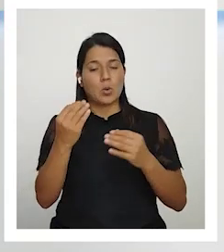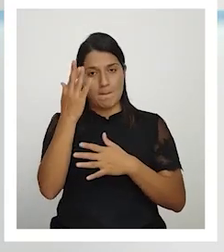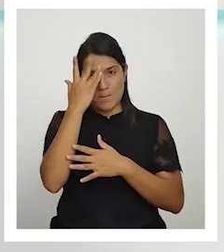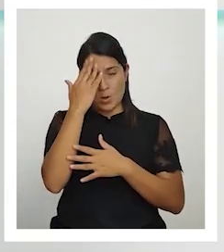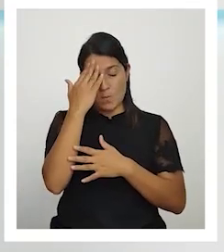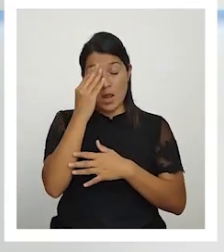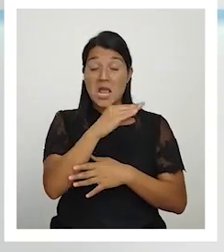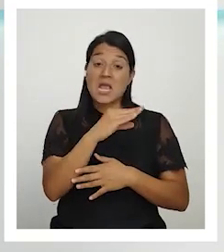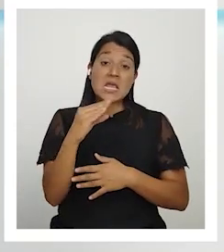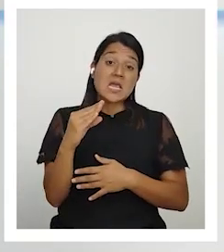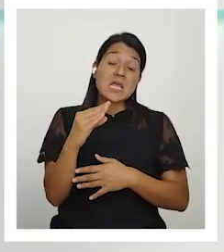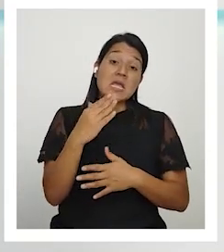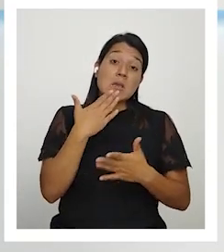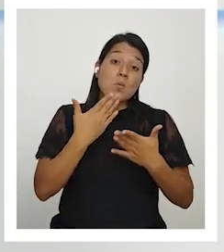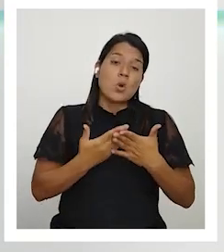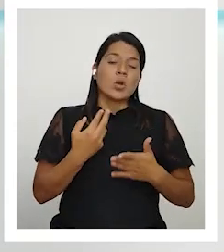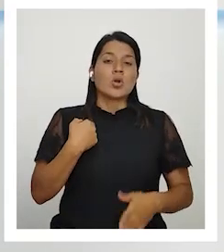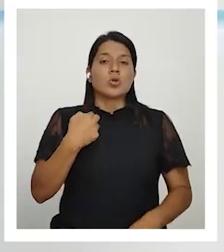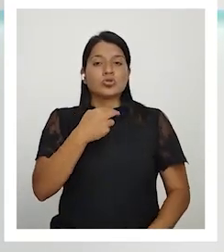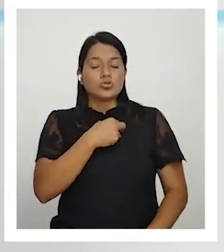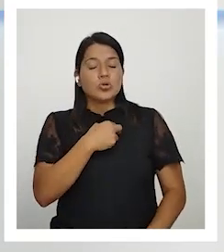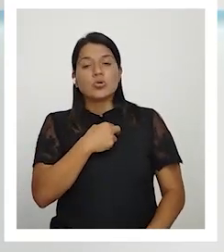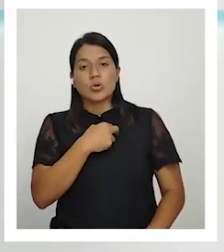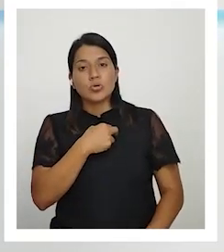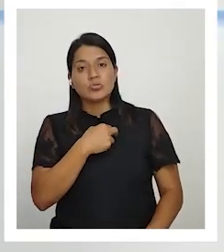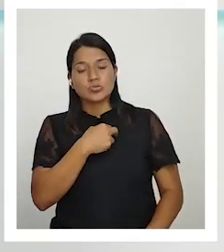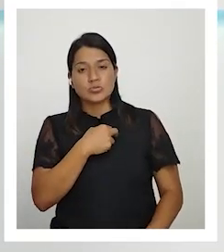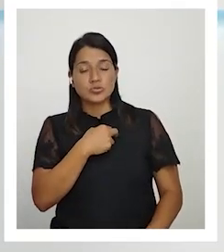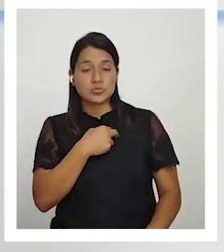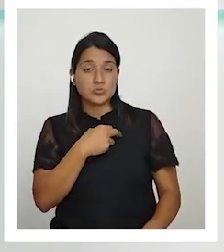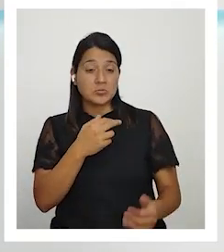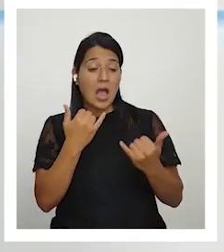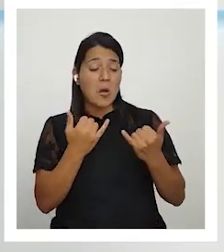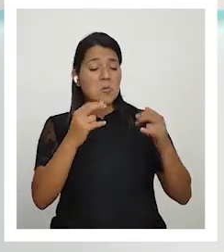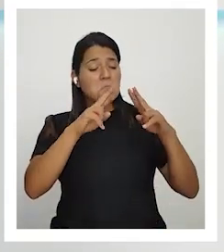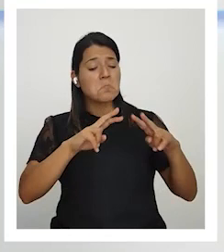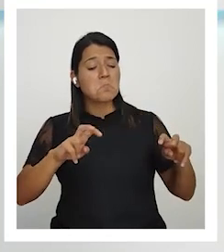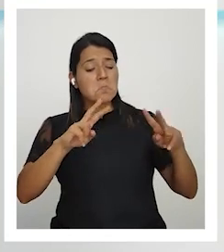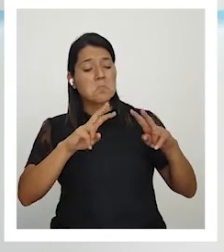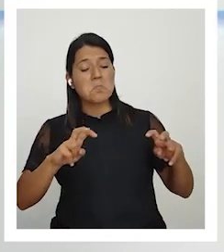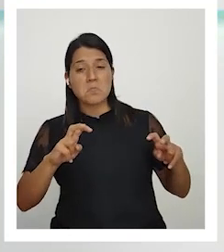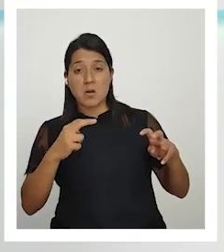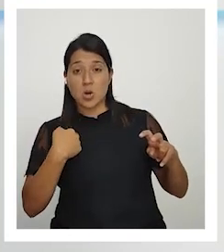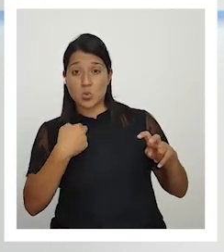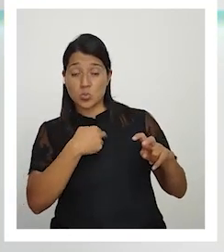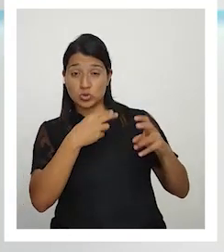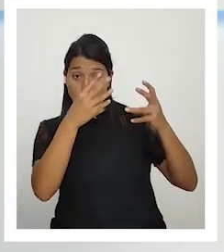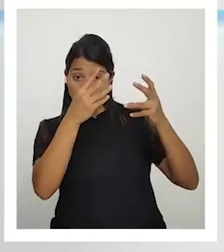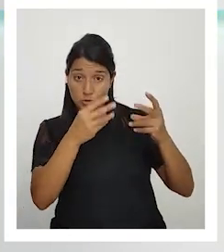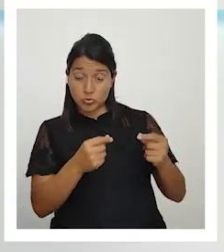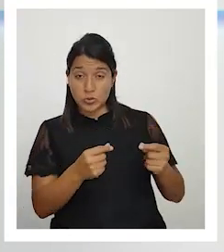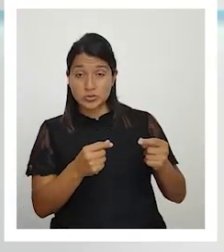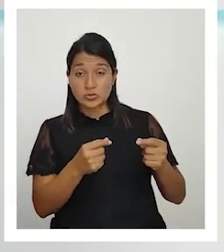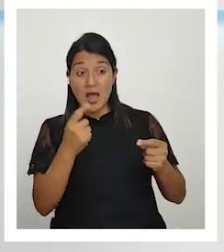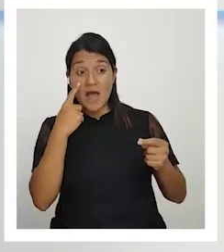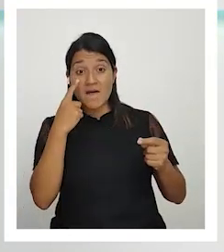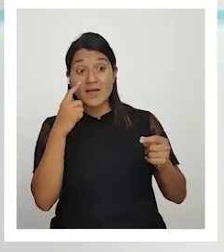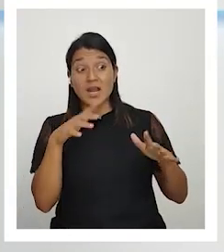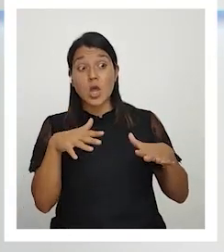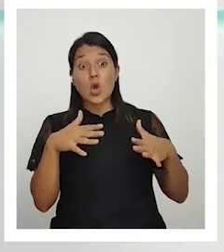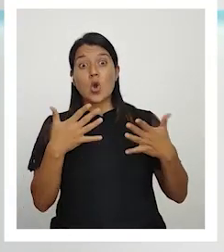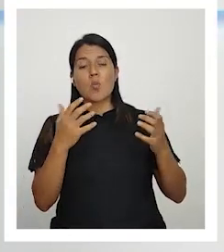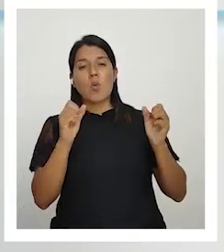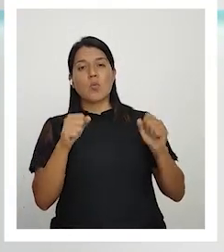otro, bueno, es que nosotros pues estamos analizando presupuestariamente cómo nos va a impactar esto,